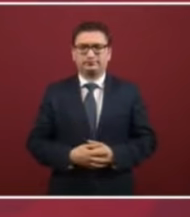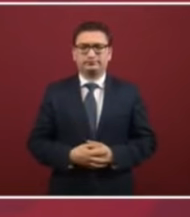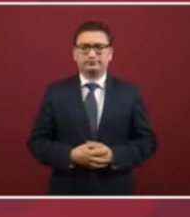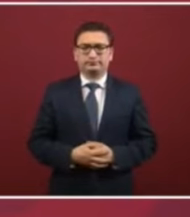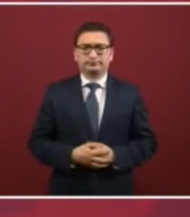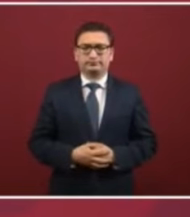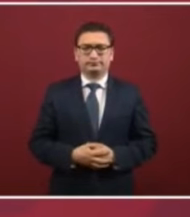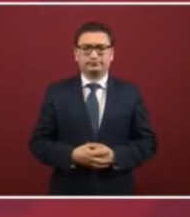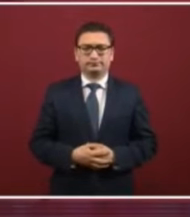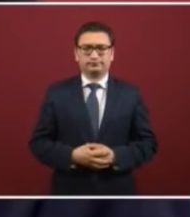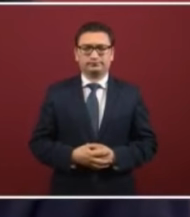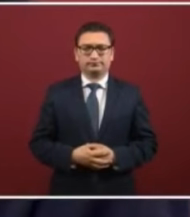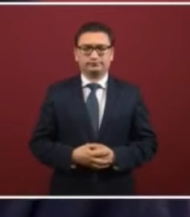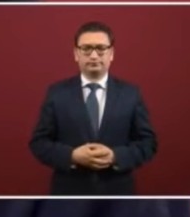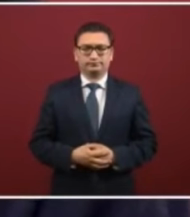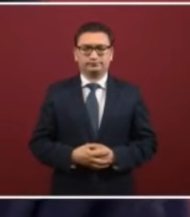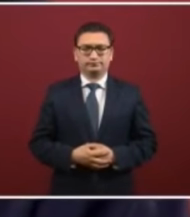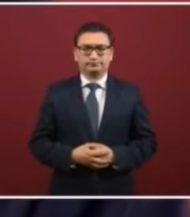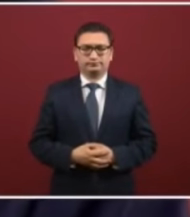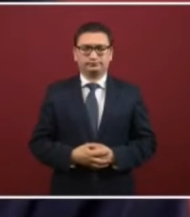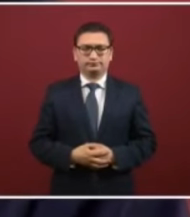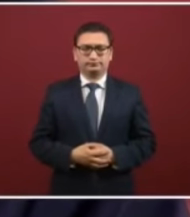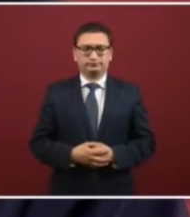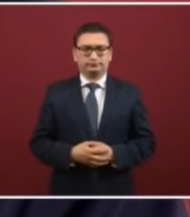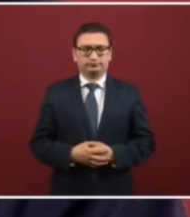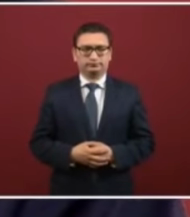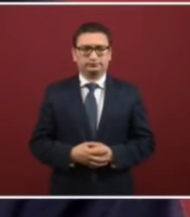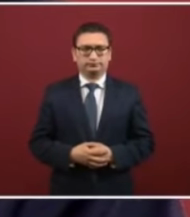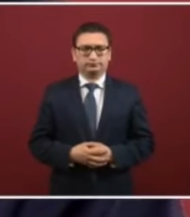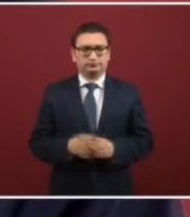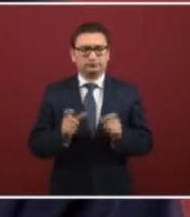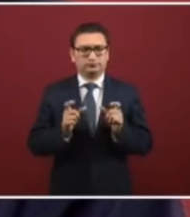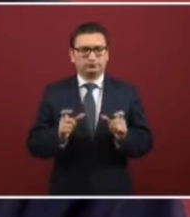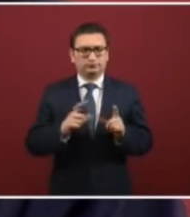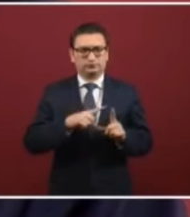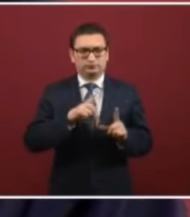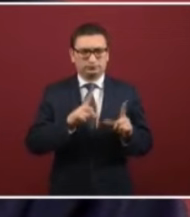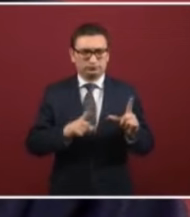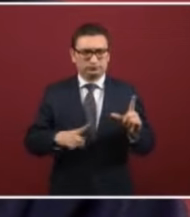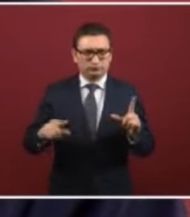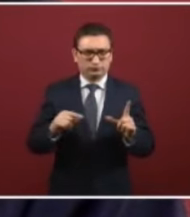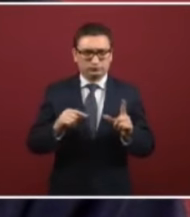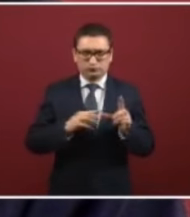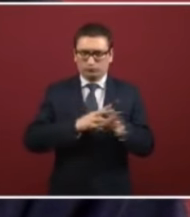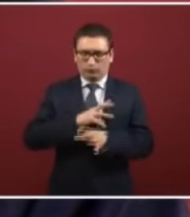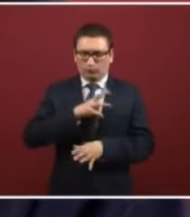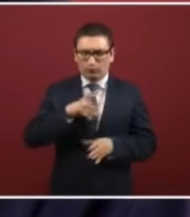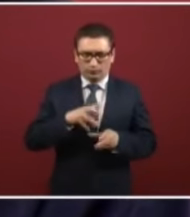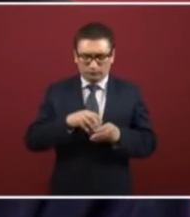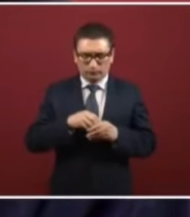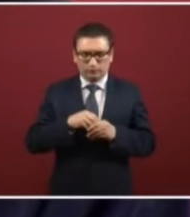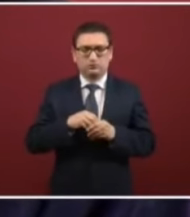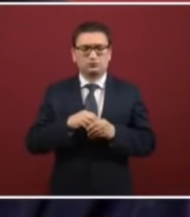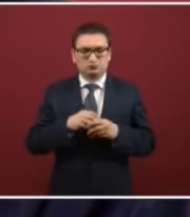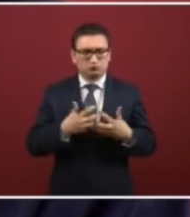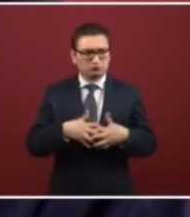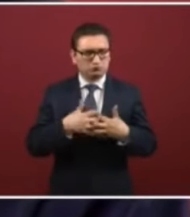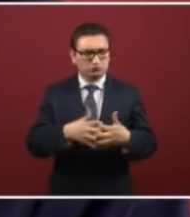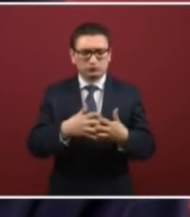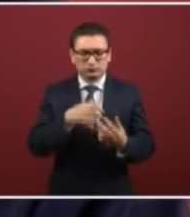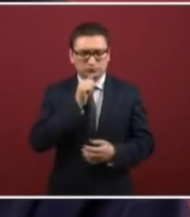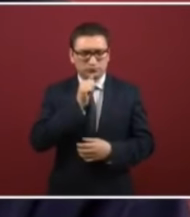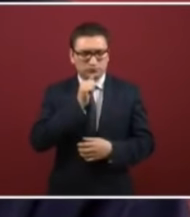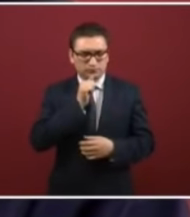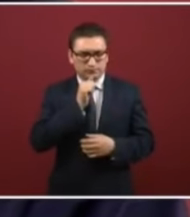esté funcionando por completo, por entero la Guardia Nacional. Hay un programa